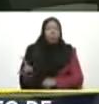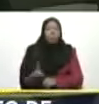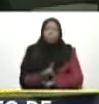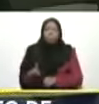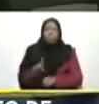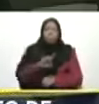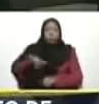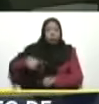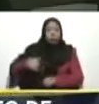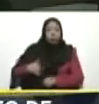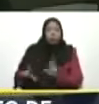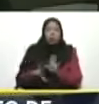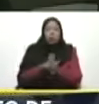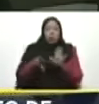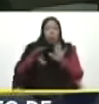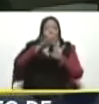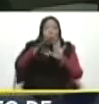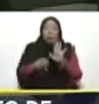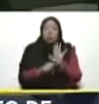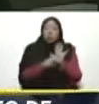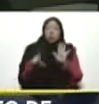Nosotros, en base a la ley y a la Constitución,